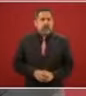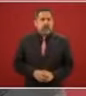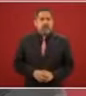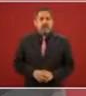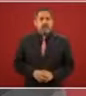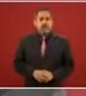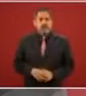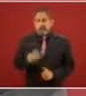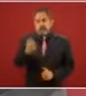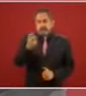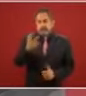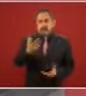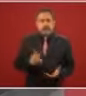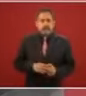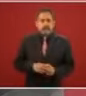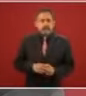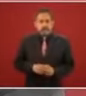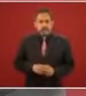Entonces,